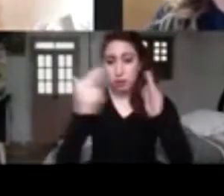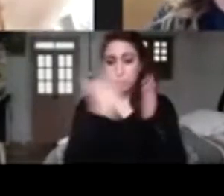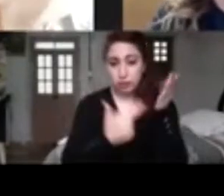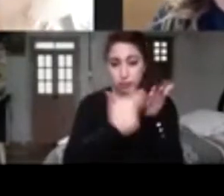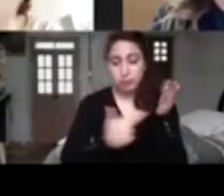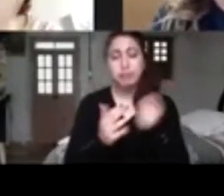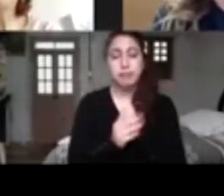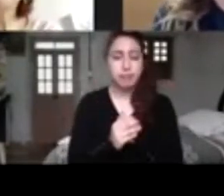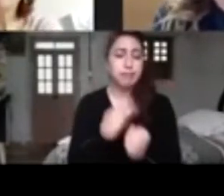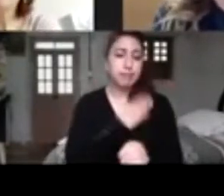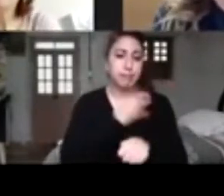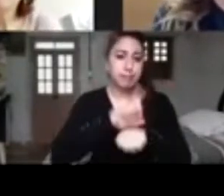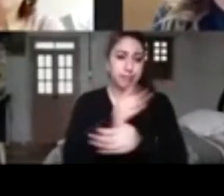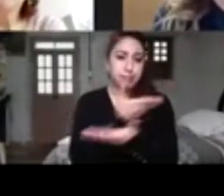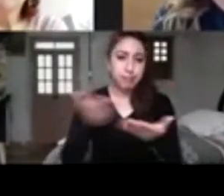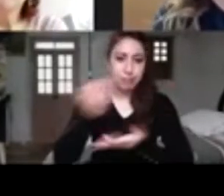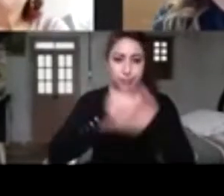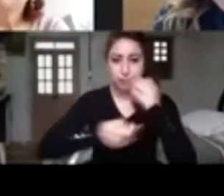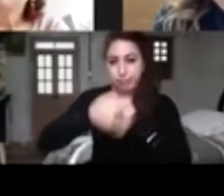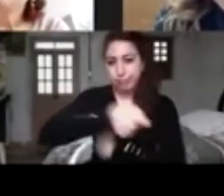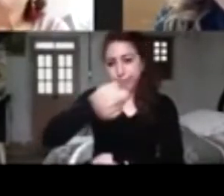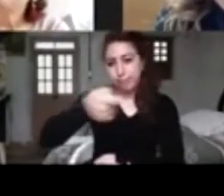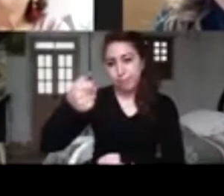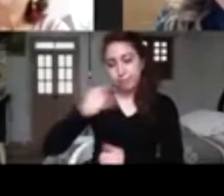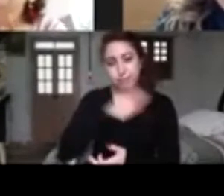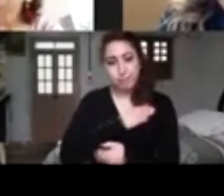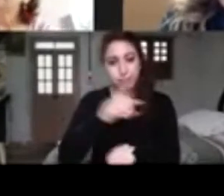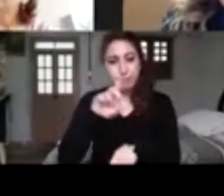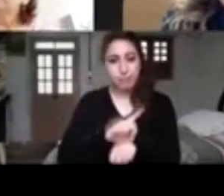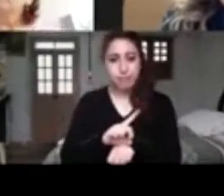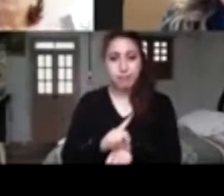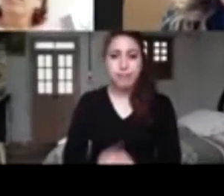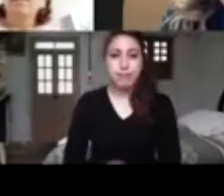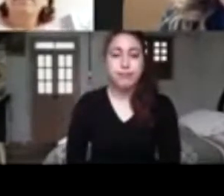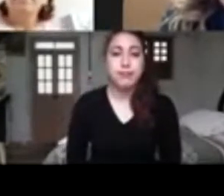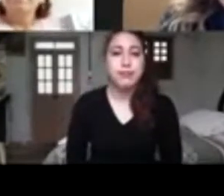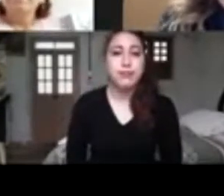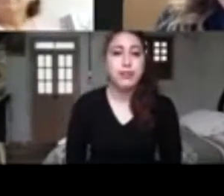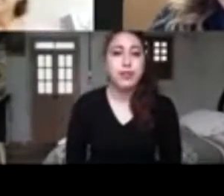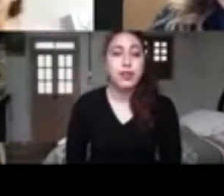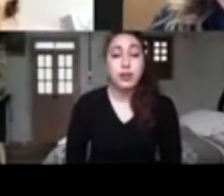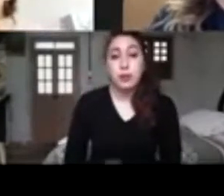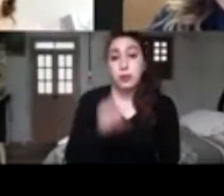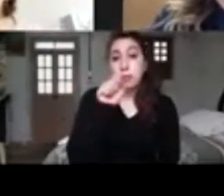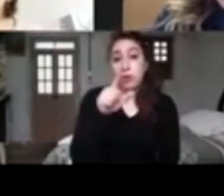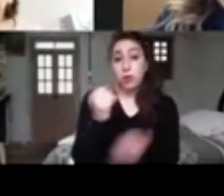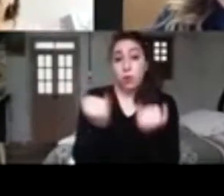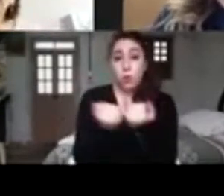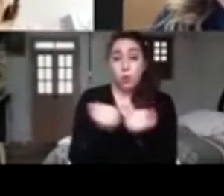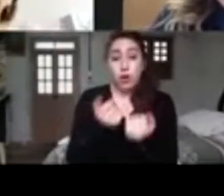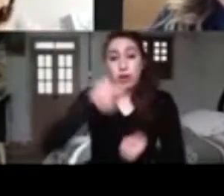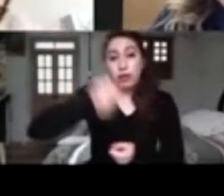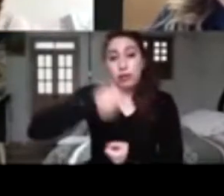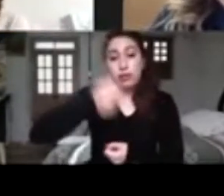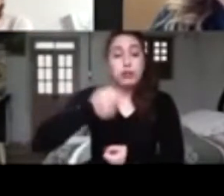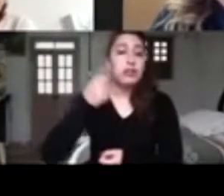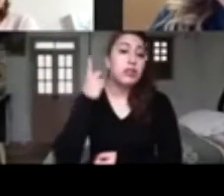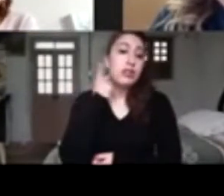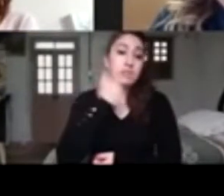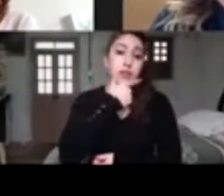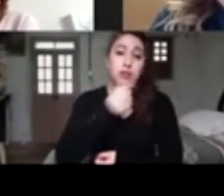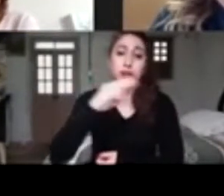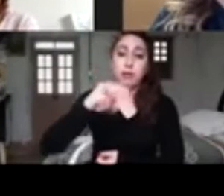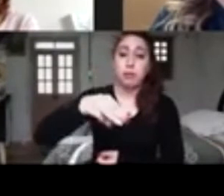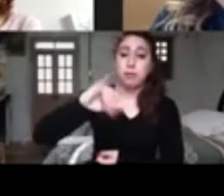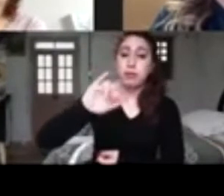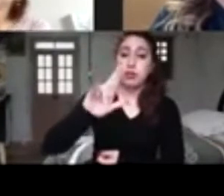saludos. Buenos días, Rigo. Buenos Buenos días. días. También saludamos al diputado Carlos Hernández Mirón, presidente